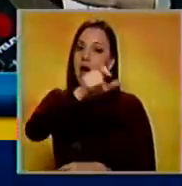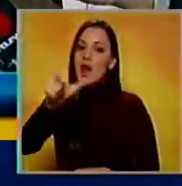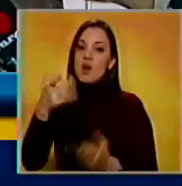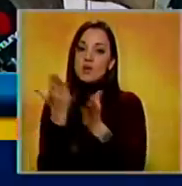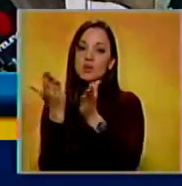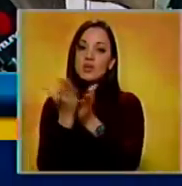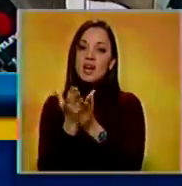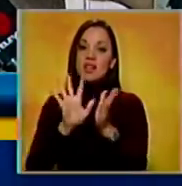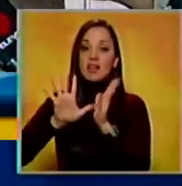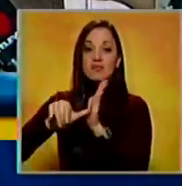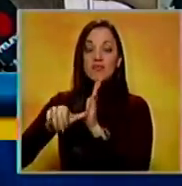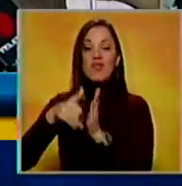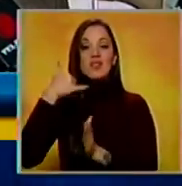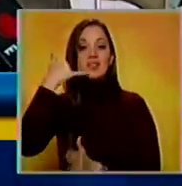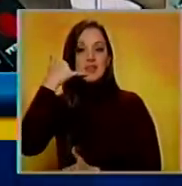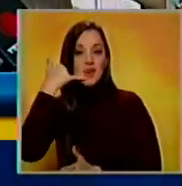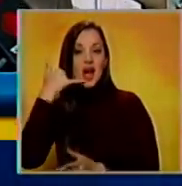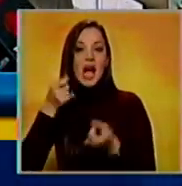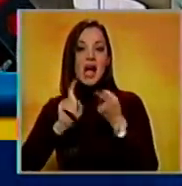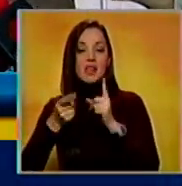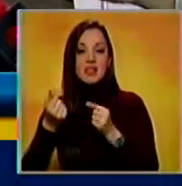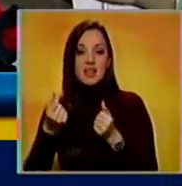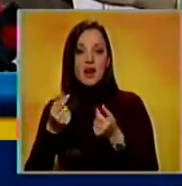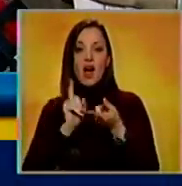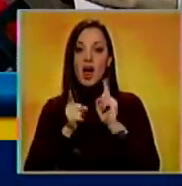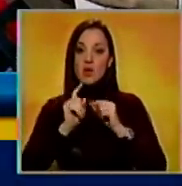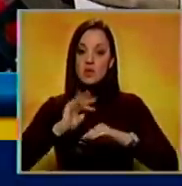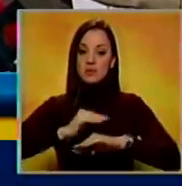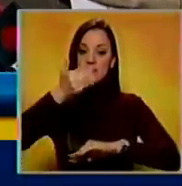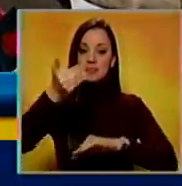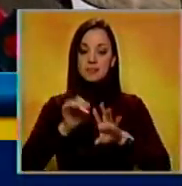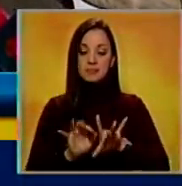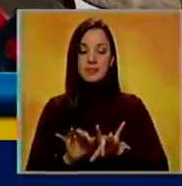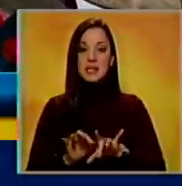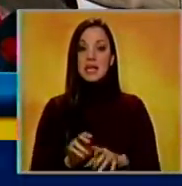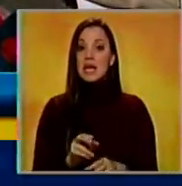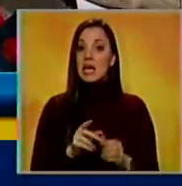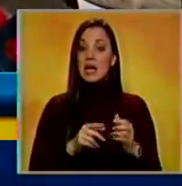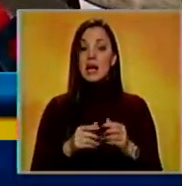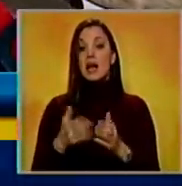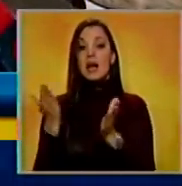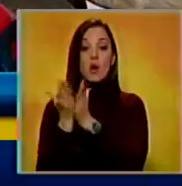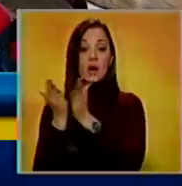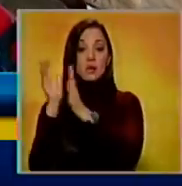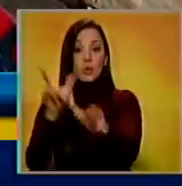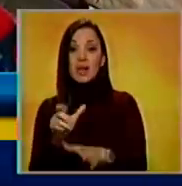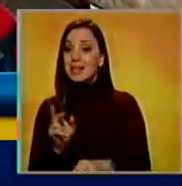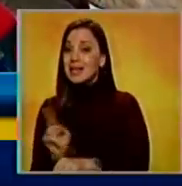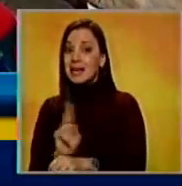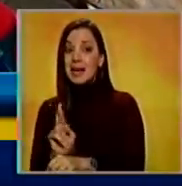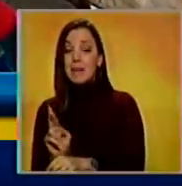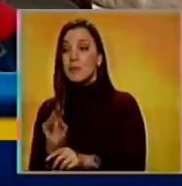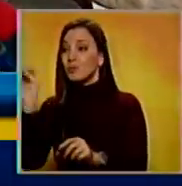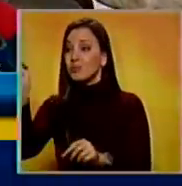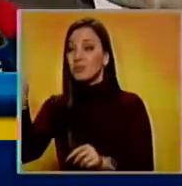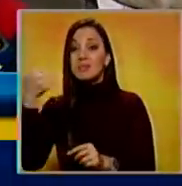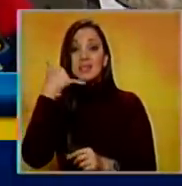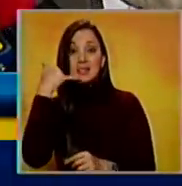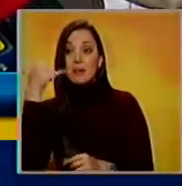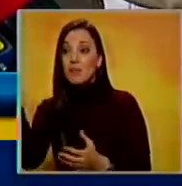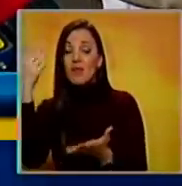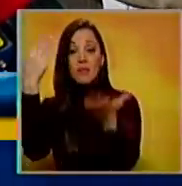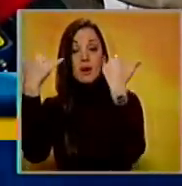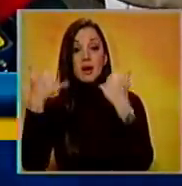celulares y dinero y algunos laptops, actuaron rápidamente los estudiantes y el cuerpo de vigilancia de la